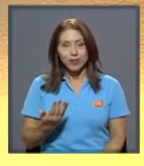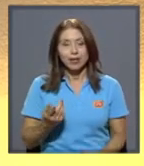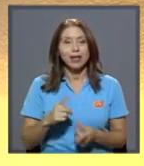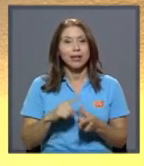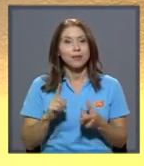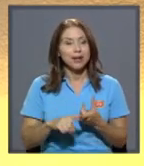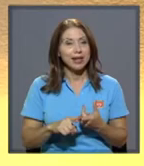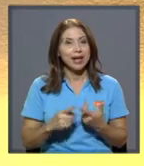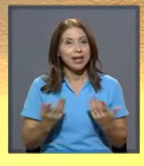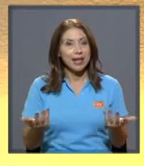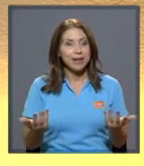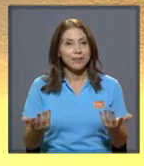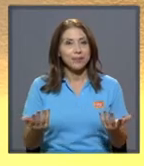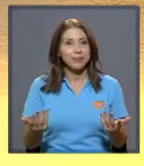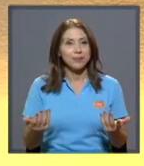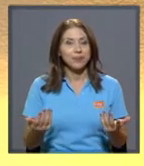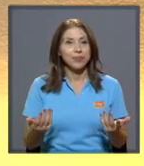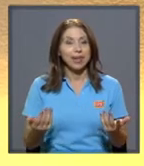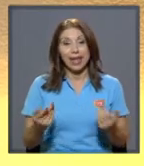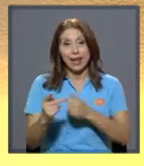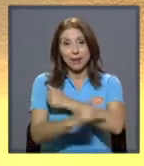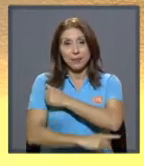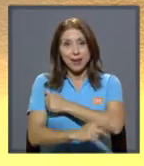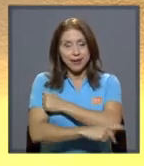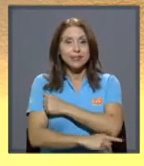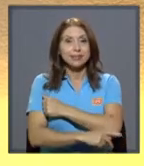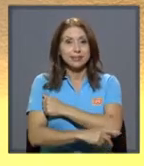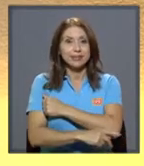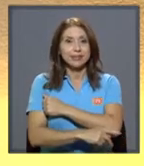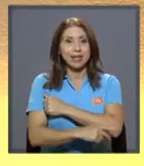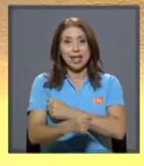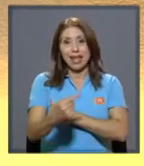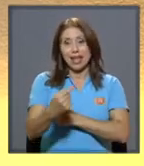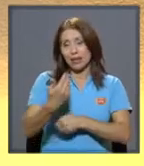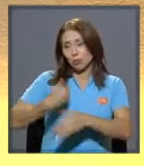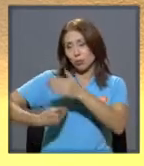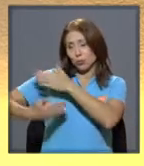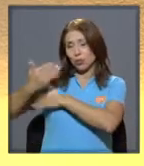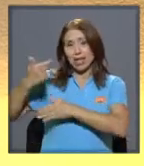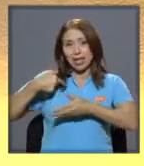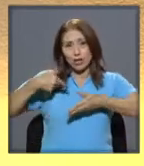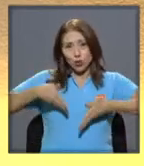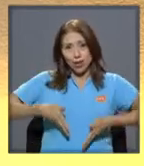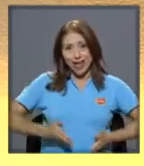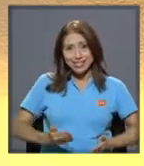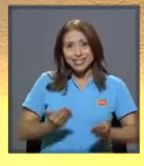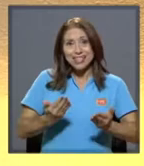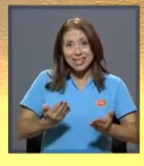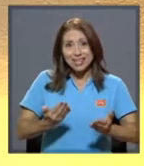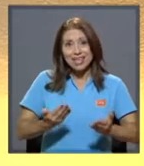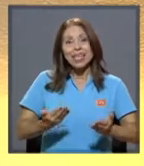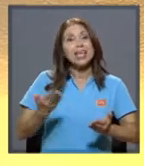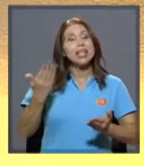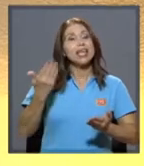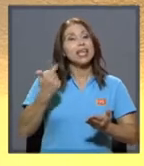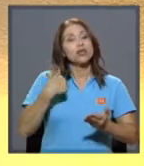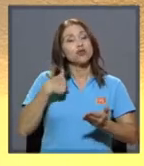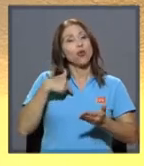que el país en el que yo nací y en el que yo fui a la escuela